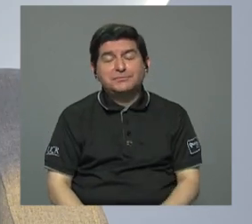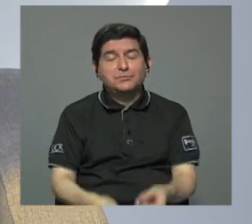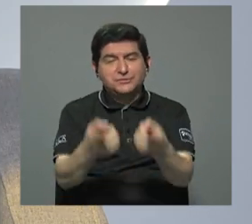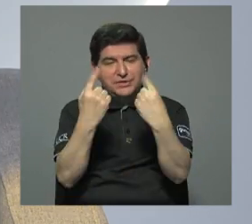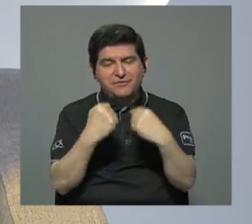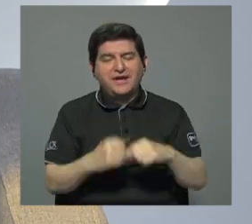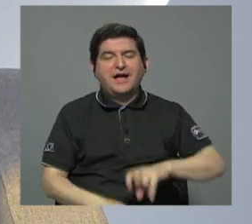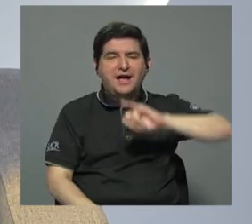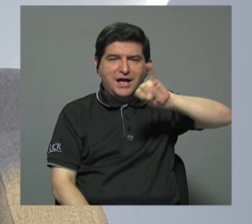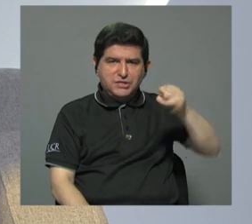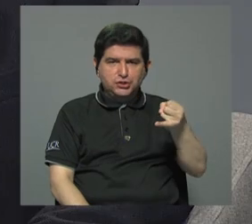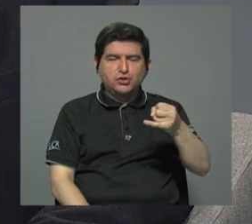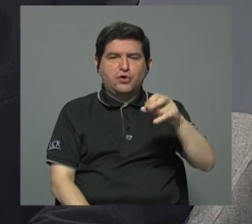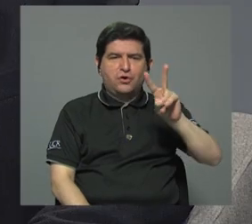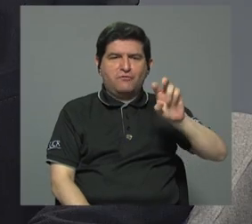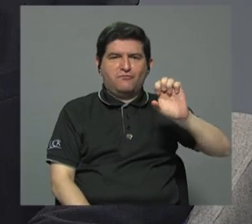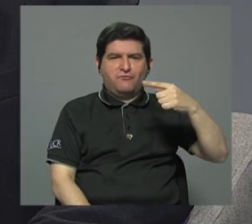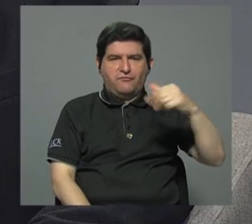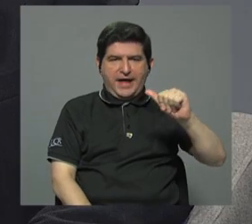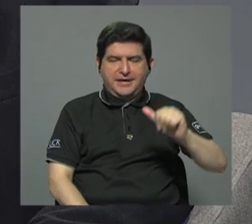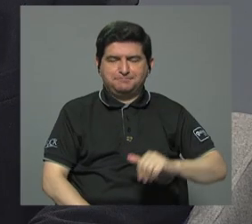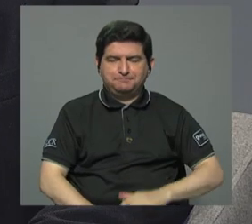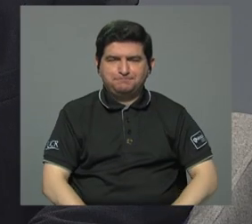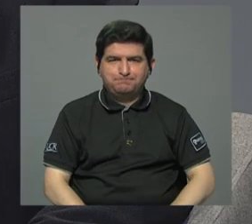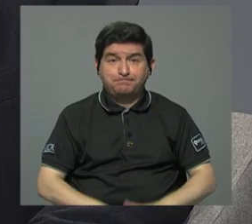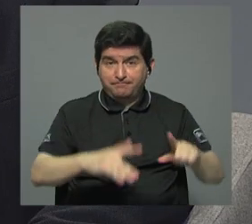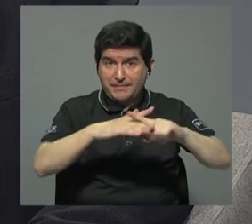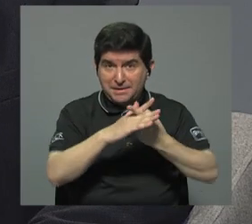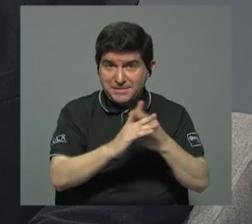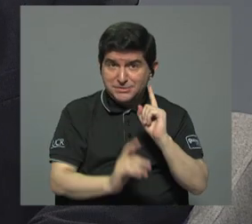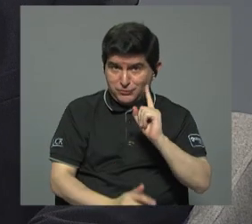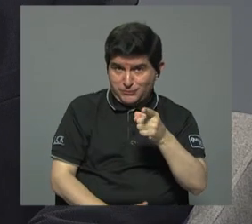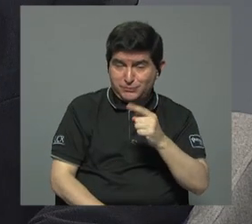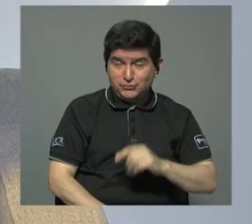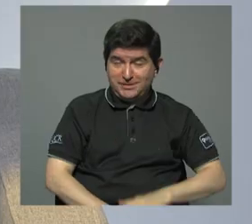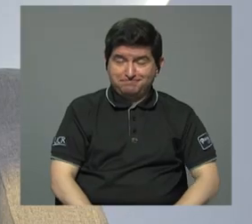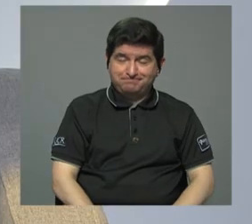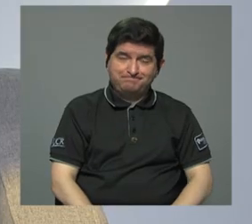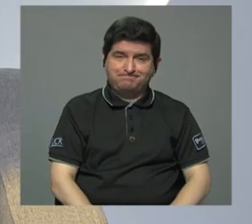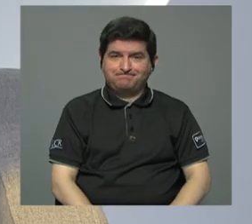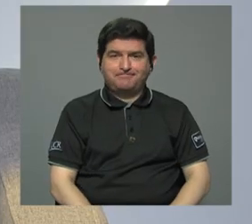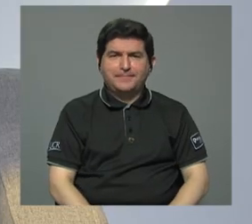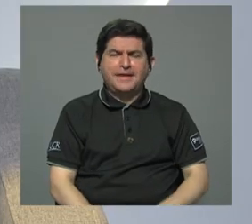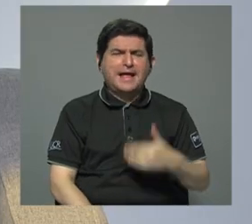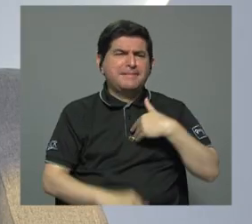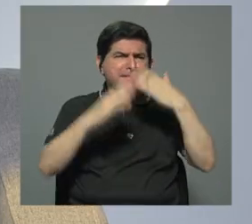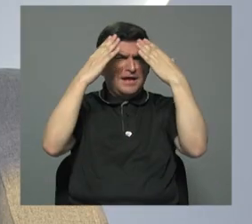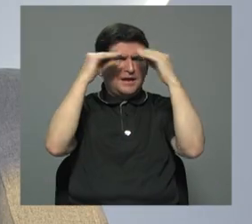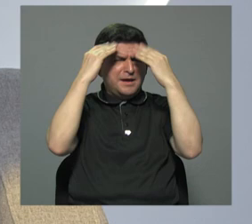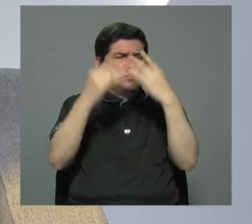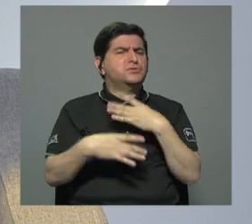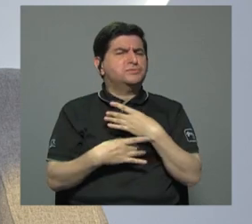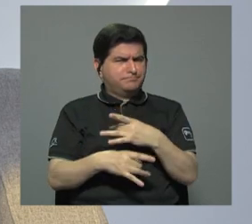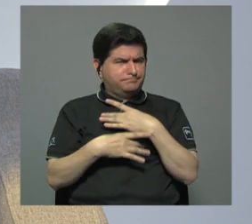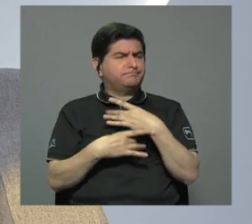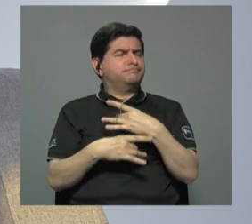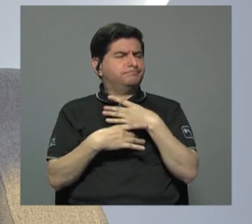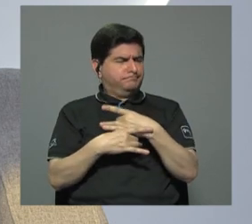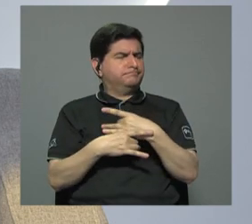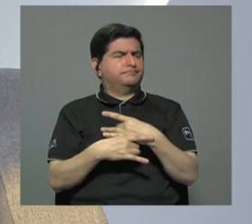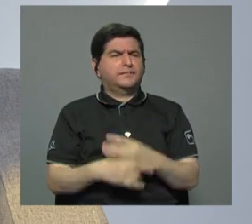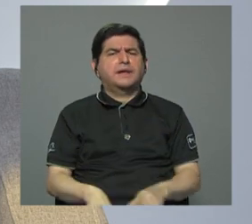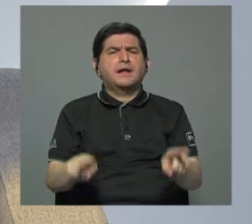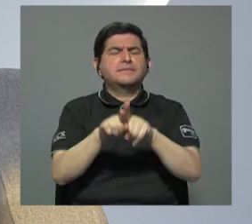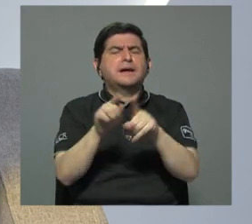John Vega. Y bueno, voy a empezar con usted, don John, porque aquí tenemos una información de muchísimo interés y también nos va